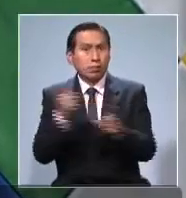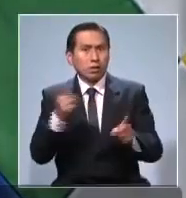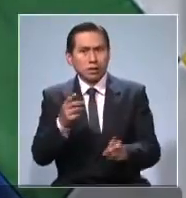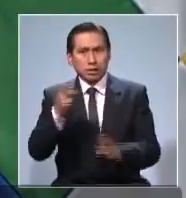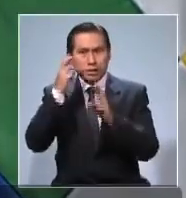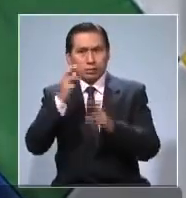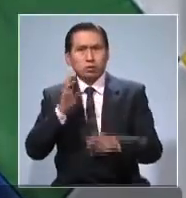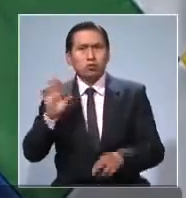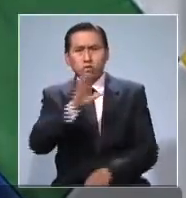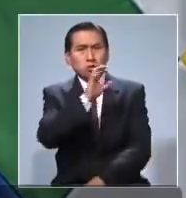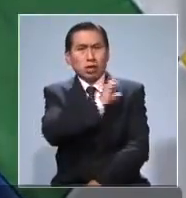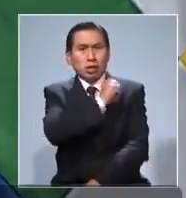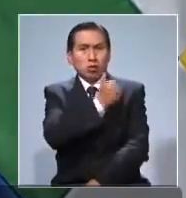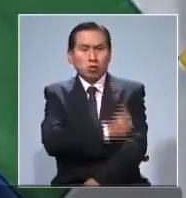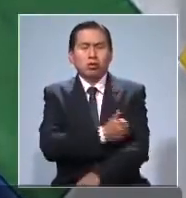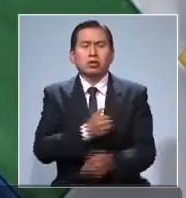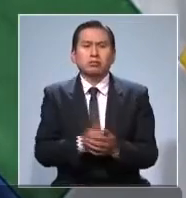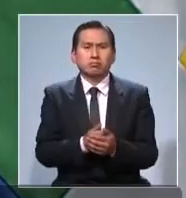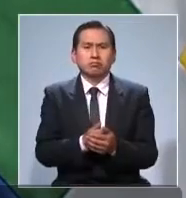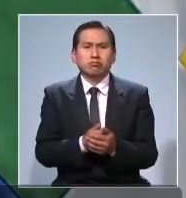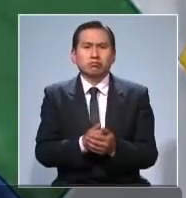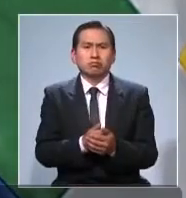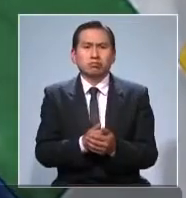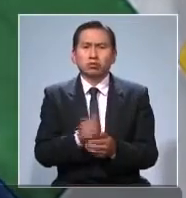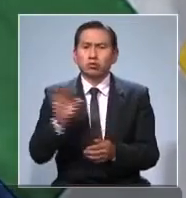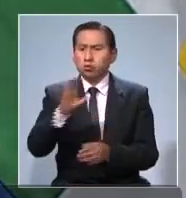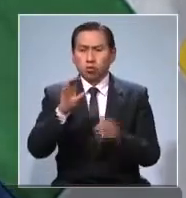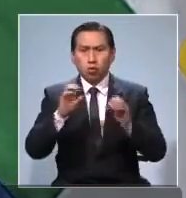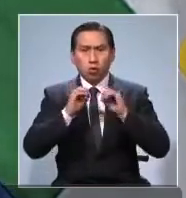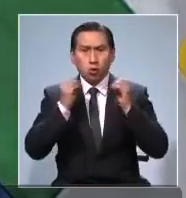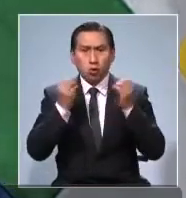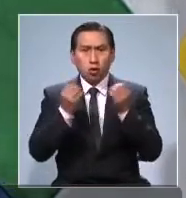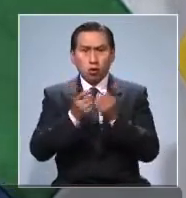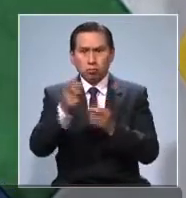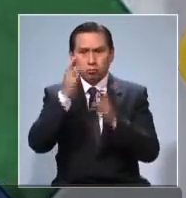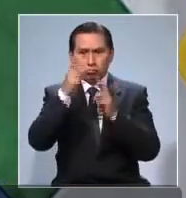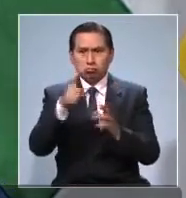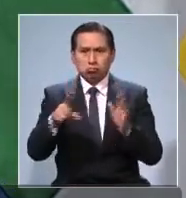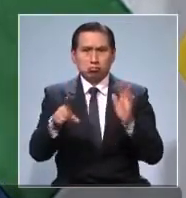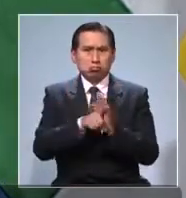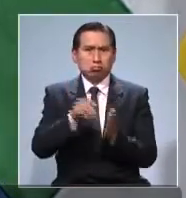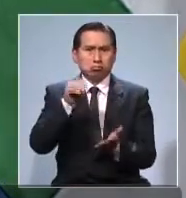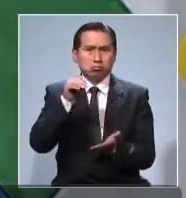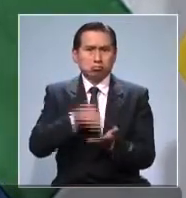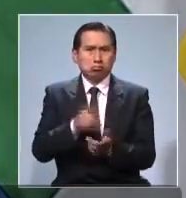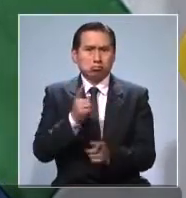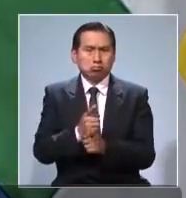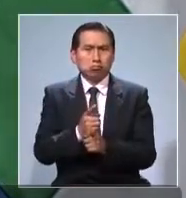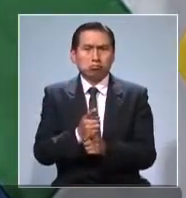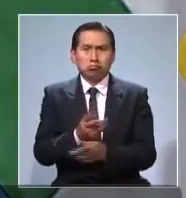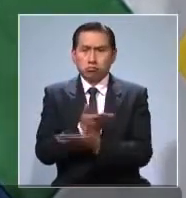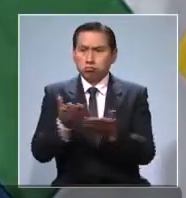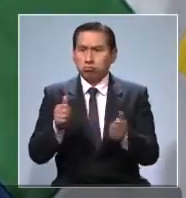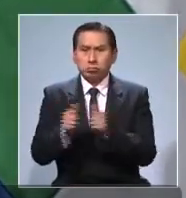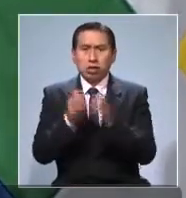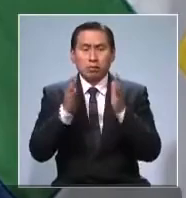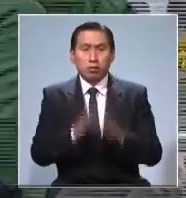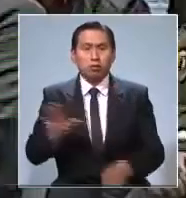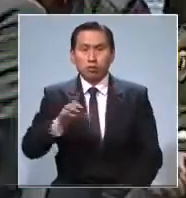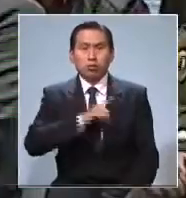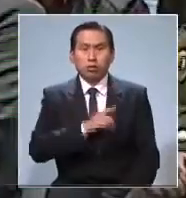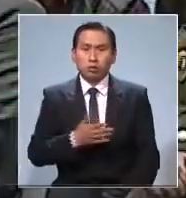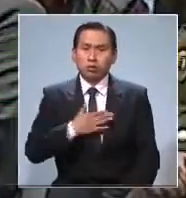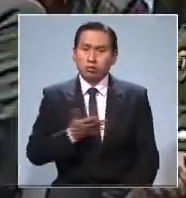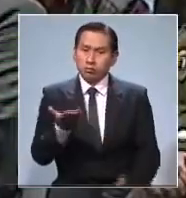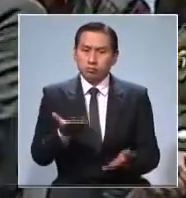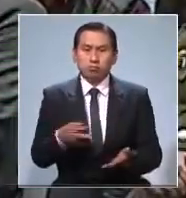respeto a las autoridades y órganos legítimamente establecidos. Queridos camaradas, les pido ponerse de